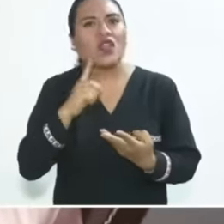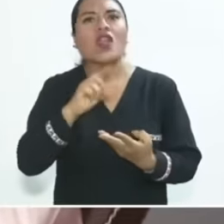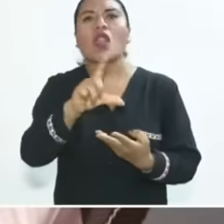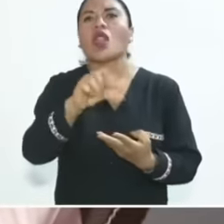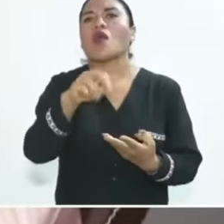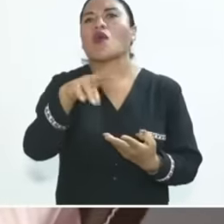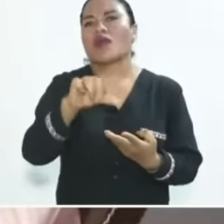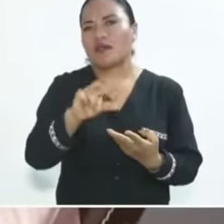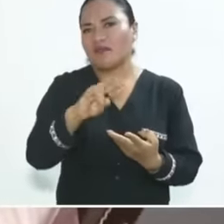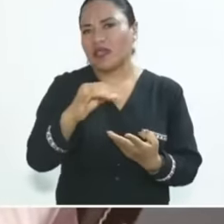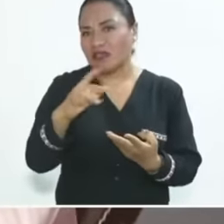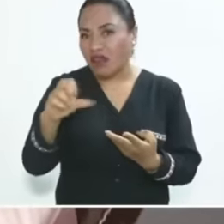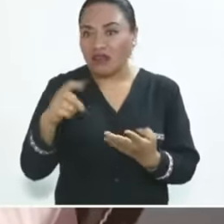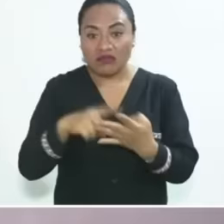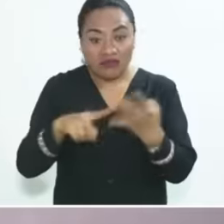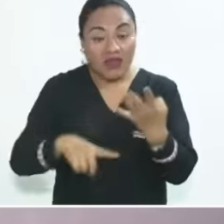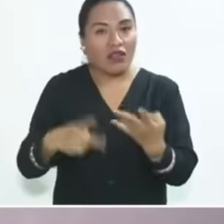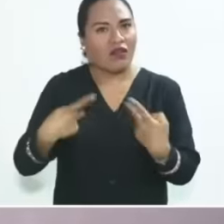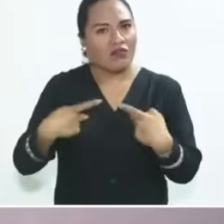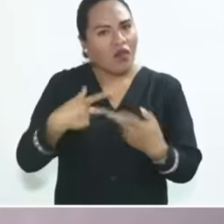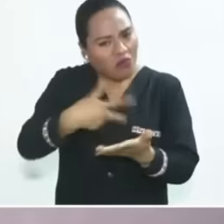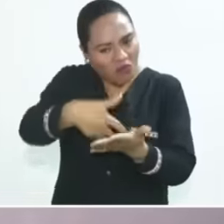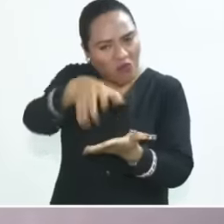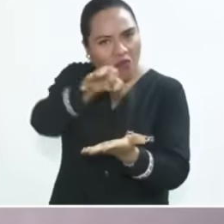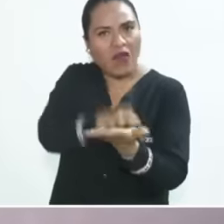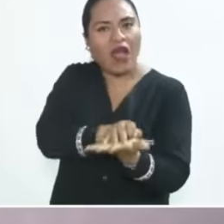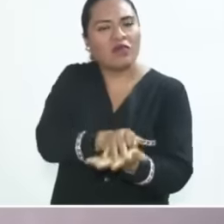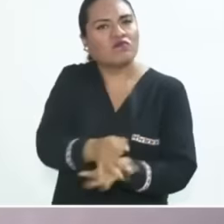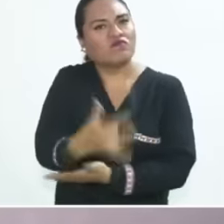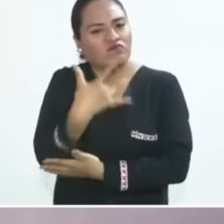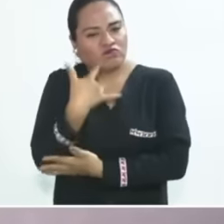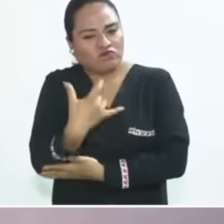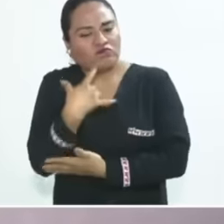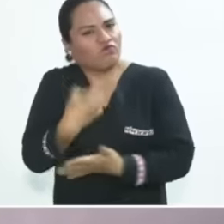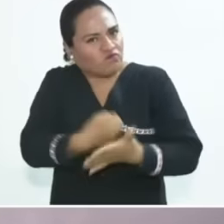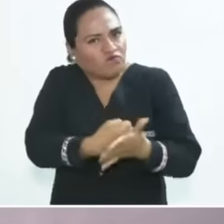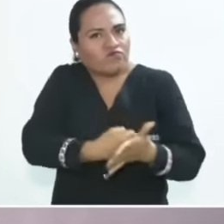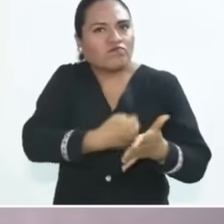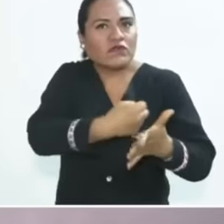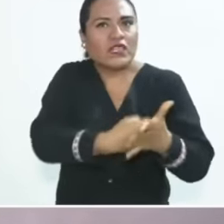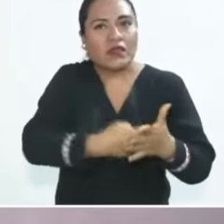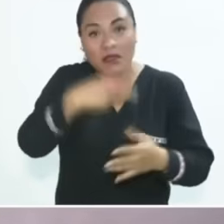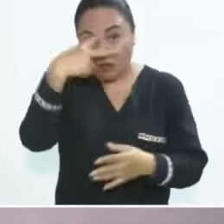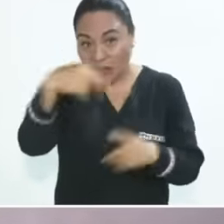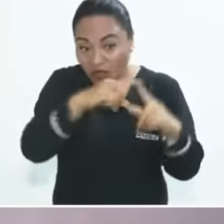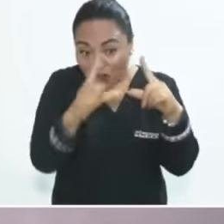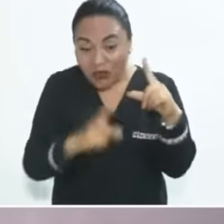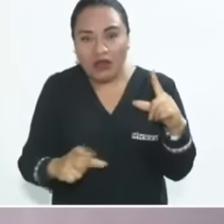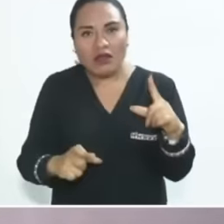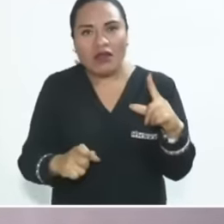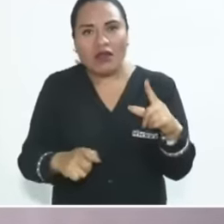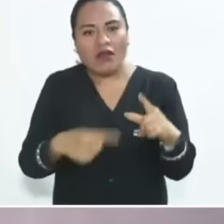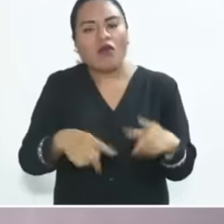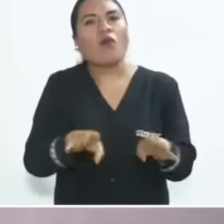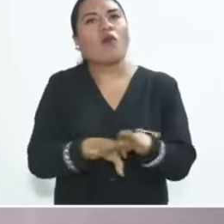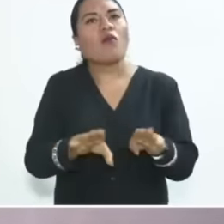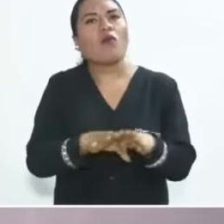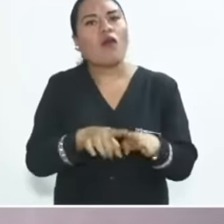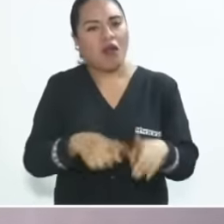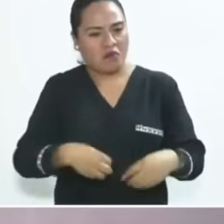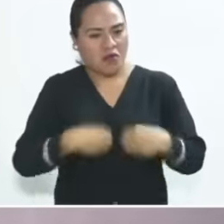lucharon, entre otros, para que México se convirtiera en un país libre,